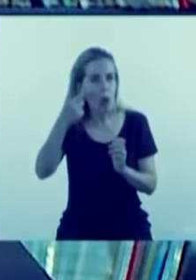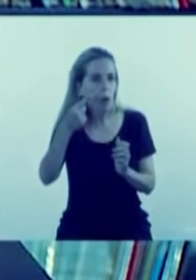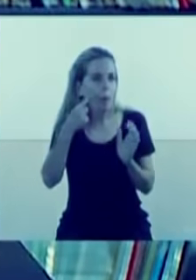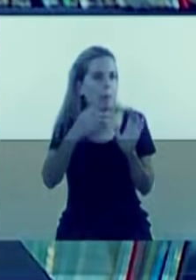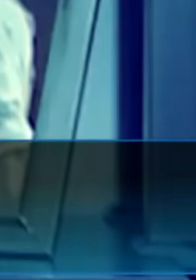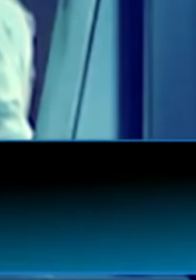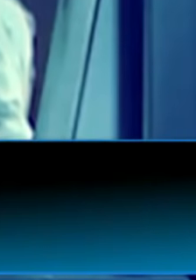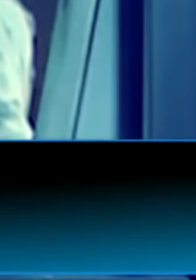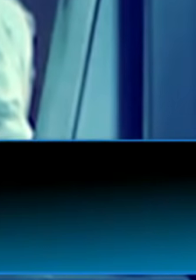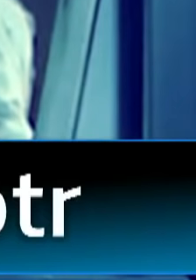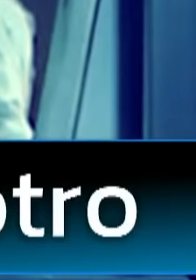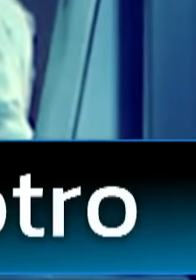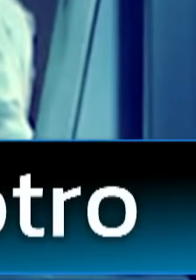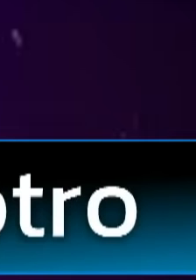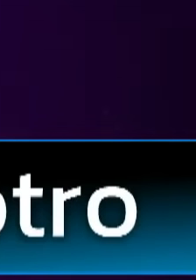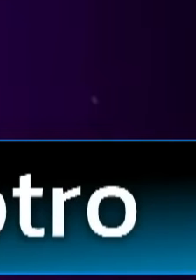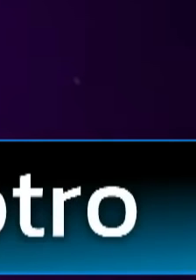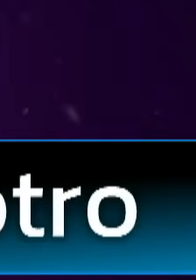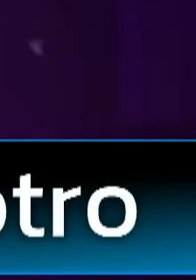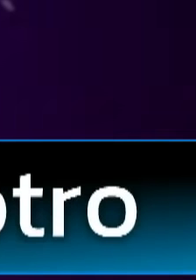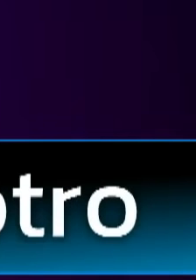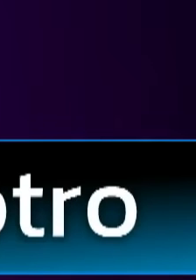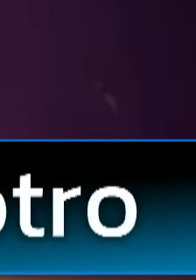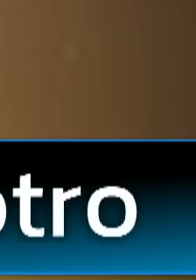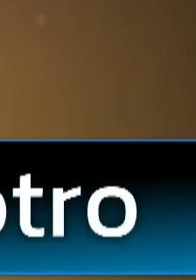pasada ha sido poco.